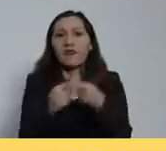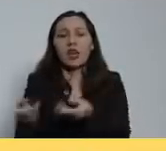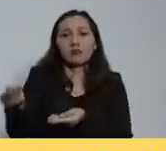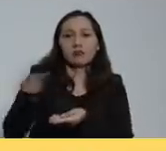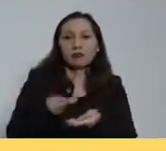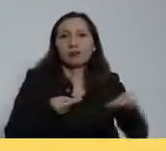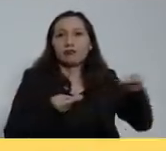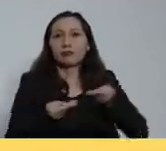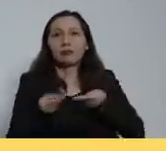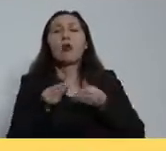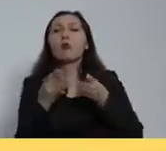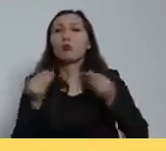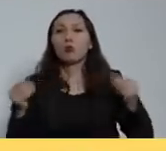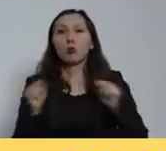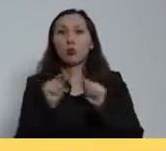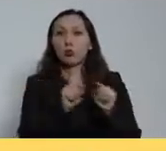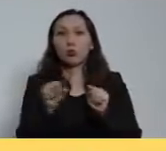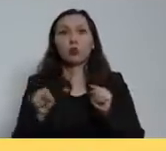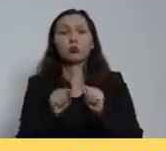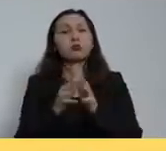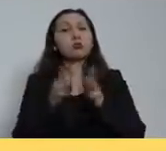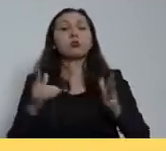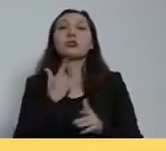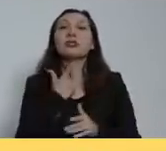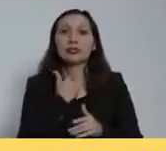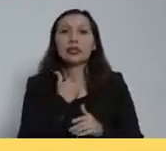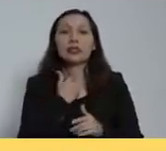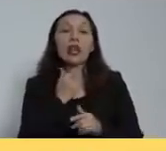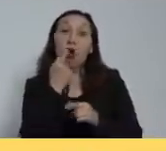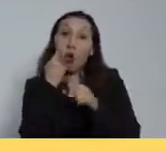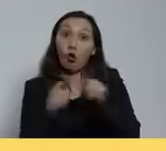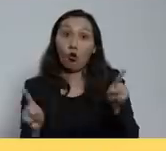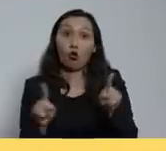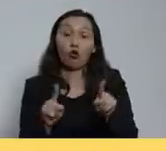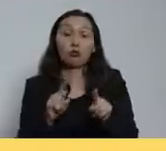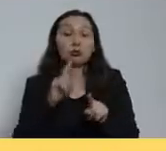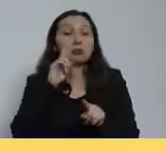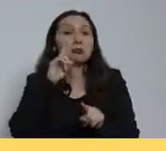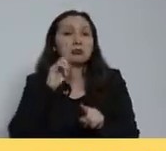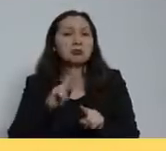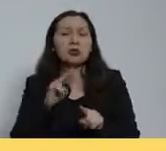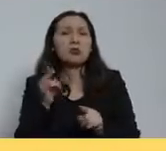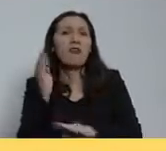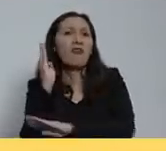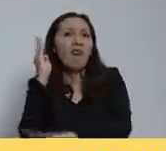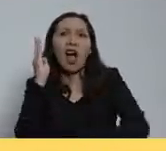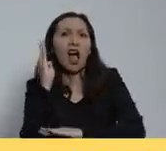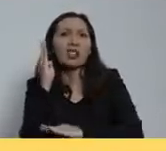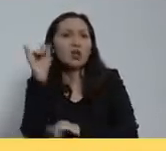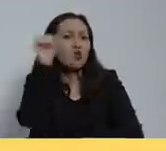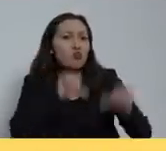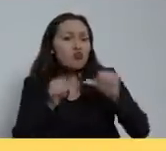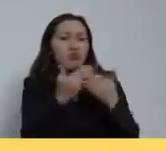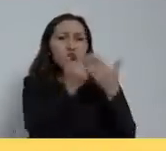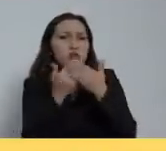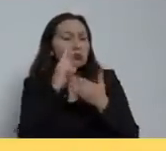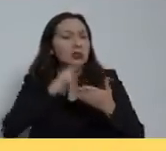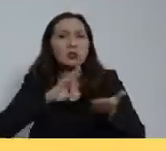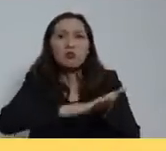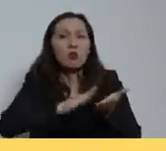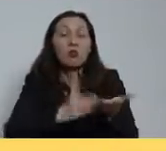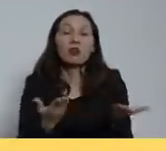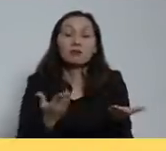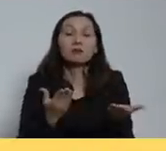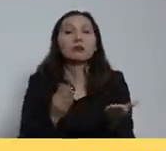diferentes, muchas de ellas muy interesantes, otras sin fundamento científico, y